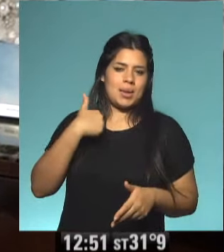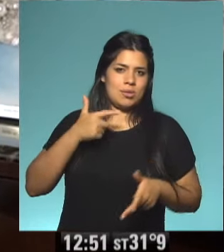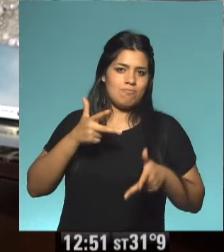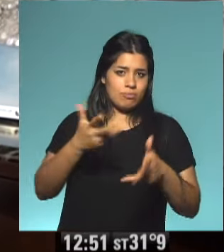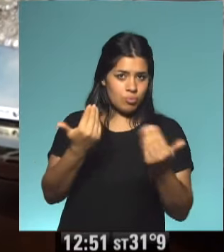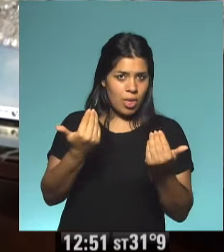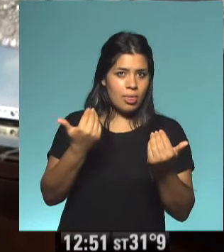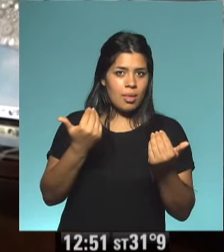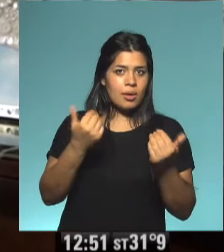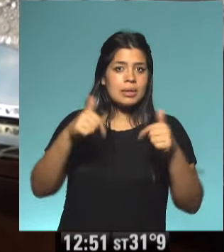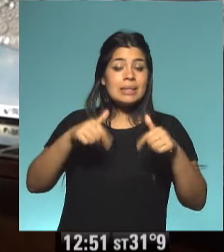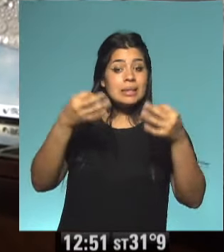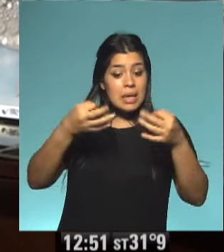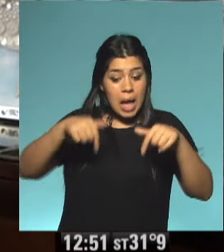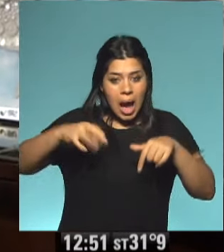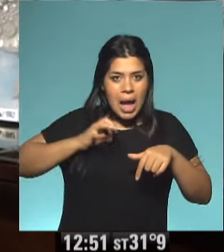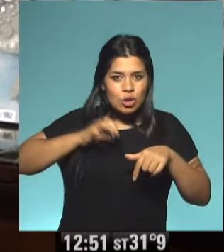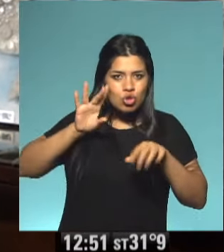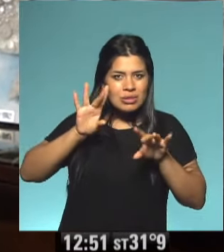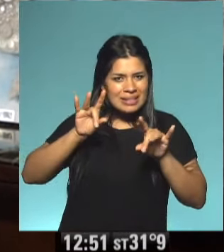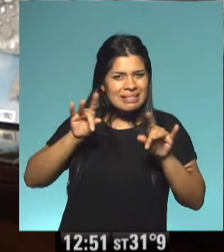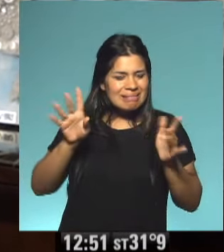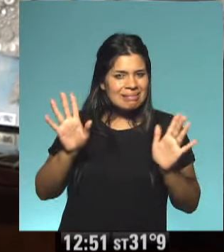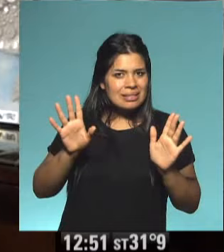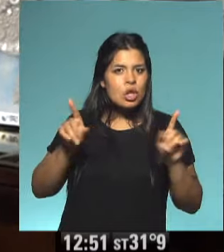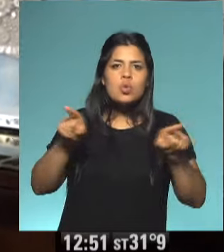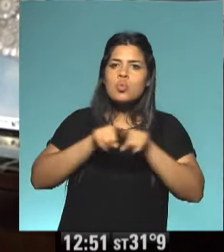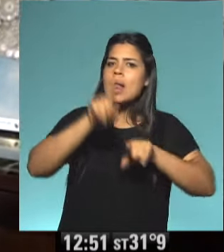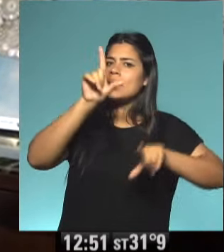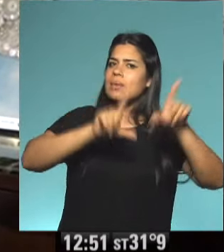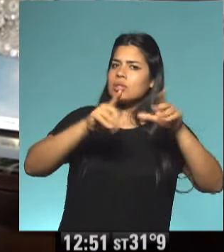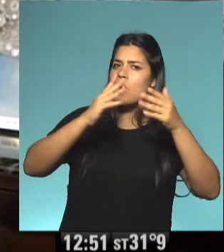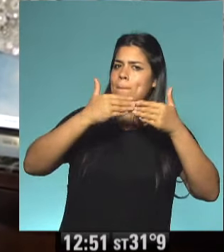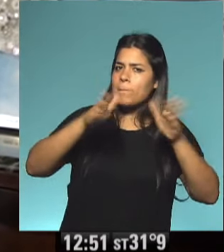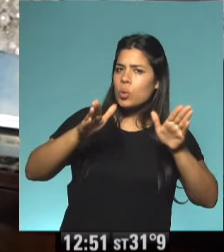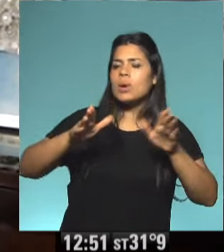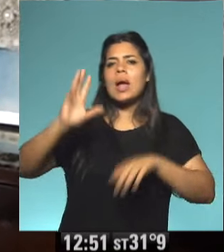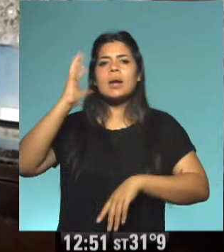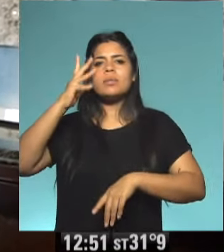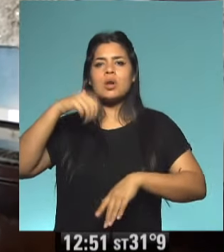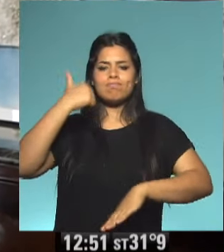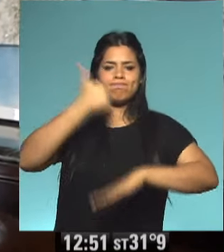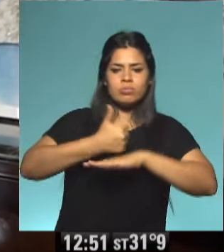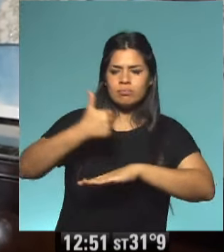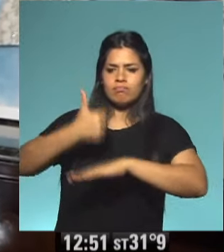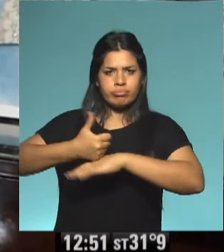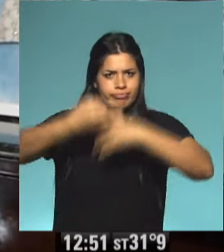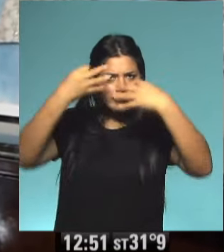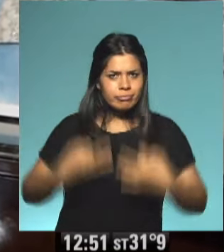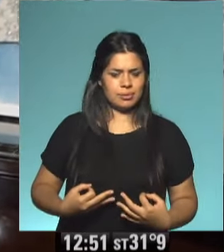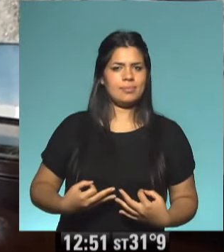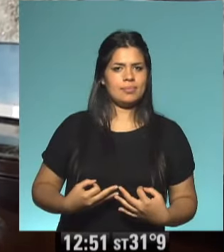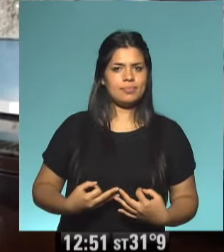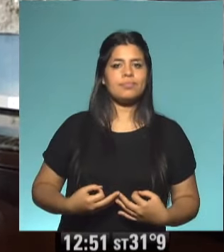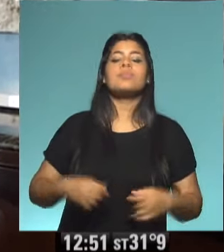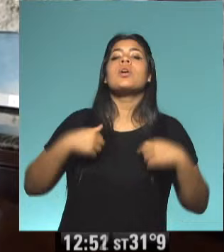las enormes dificultades, ¿no?, la tele pública y la radio dijeron presentes. Bueno, les deseo lo mejor,